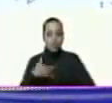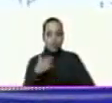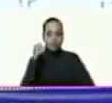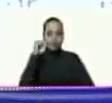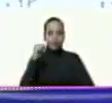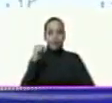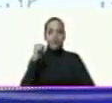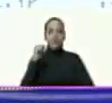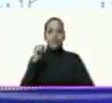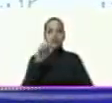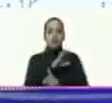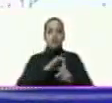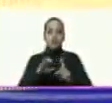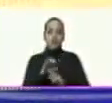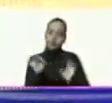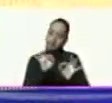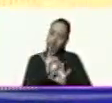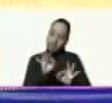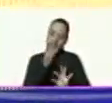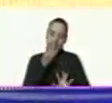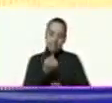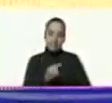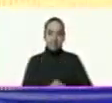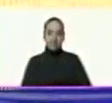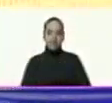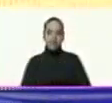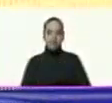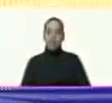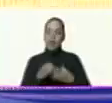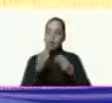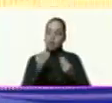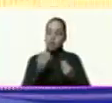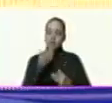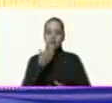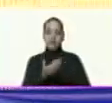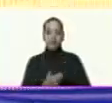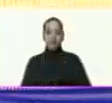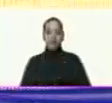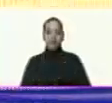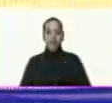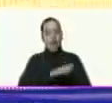cultural. Nada más que eso. Muy bien, a Tilio Borón y a todos, mi saludo.